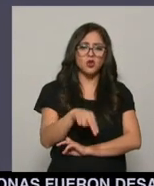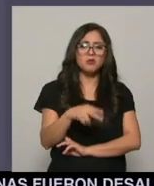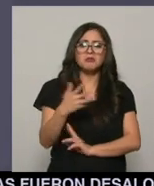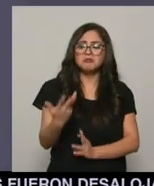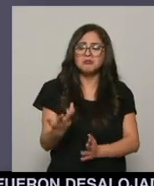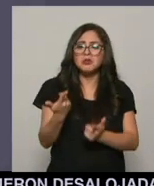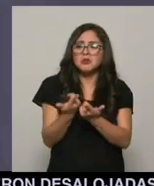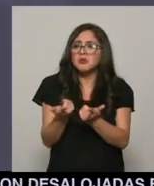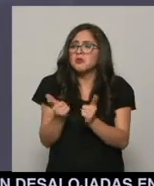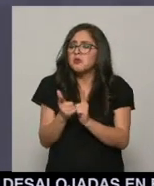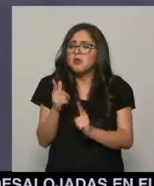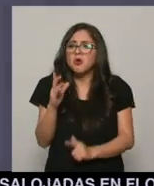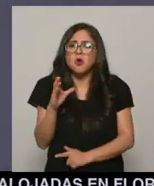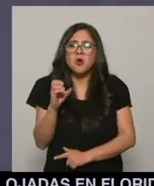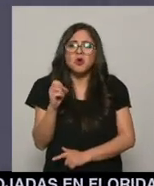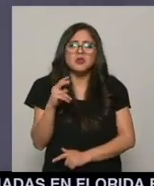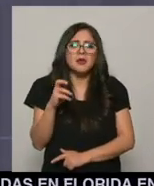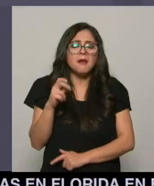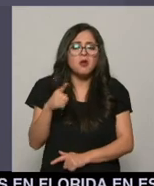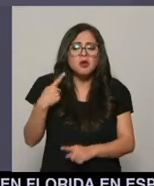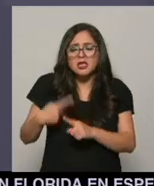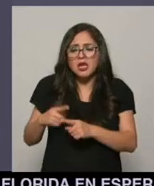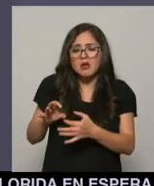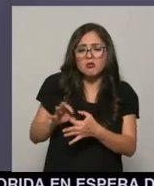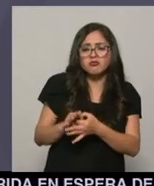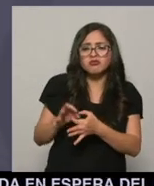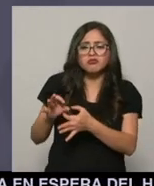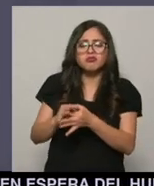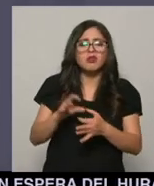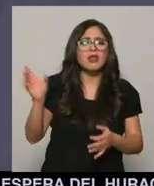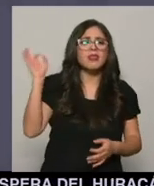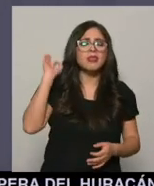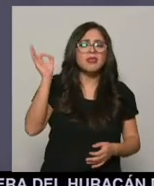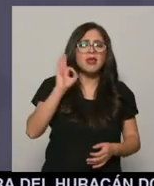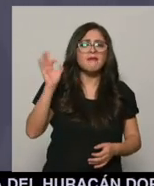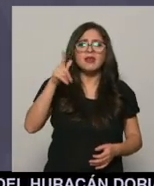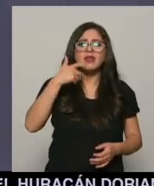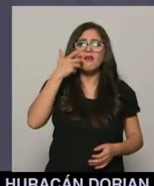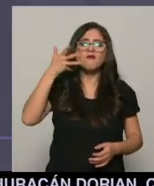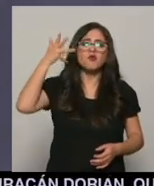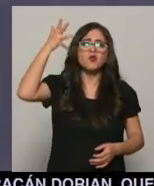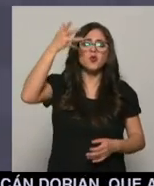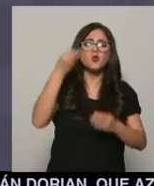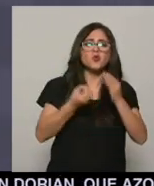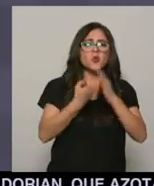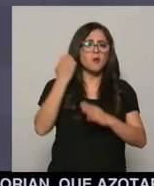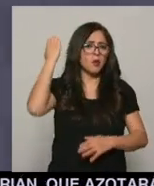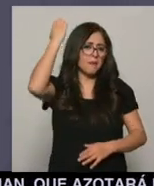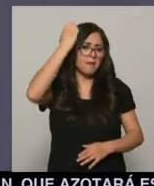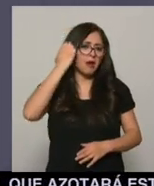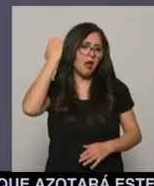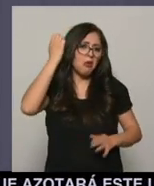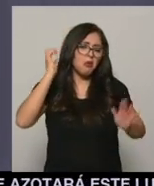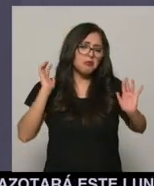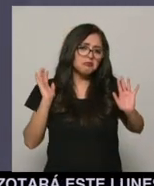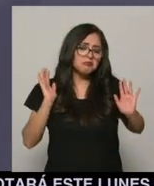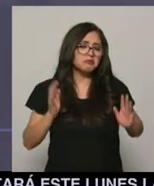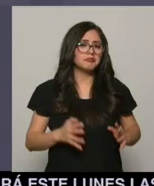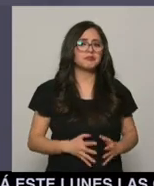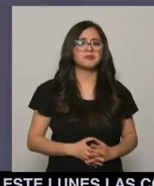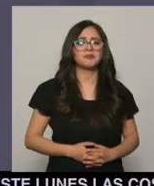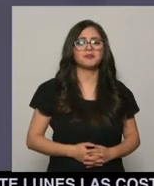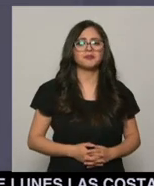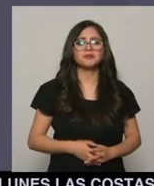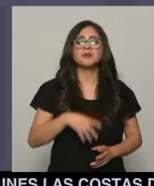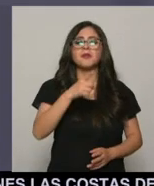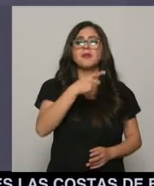con quién se enlazan, pues algunos han de soñar hasta con traer a otro emperador, alguna cosa, ¿no? Imagínate, dice aquí el coordinador